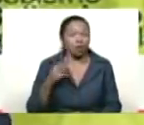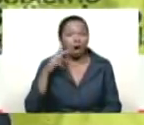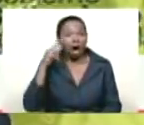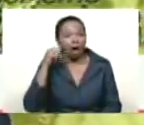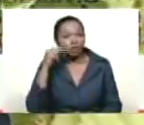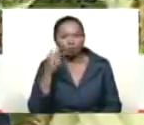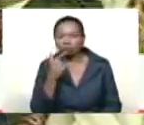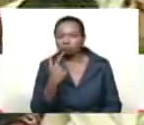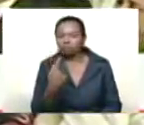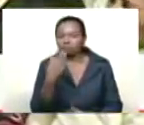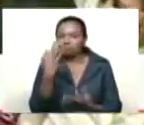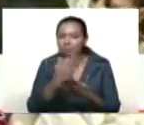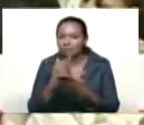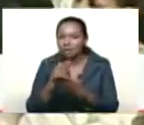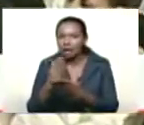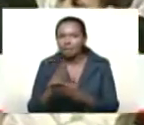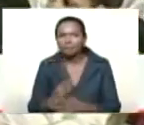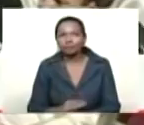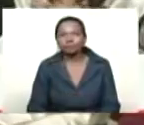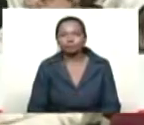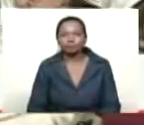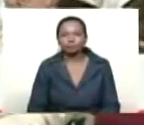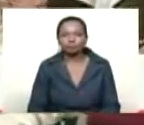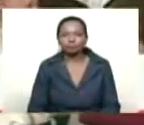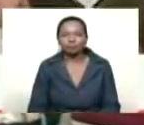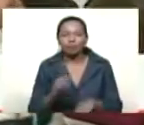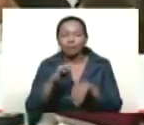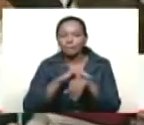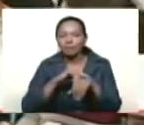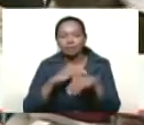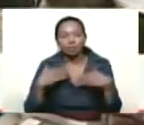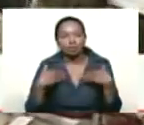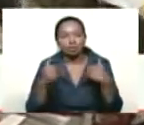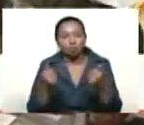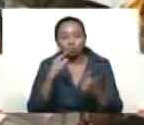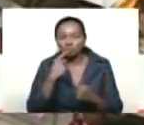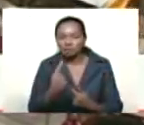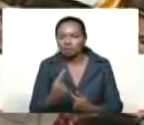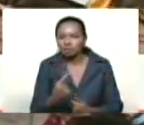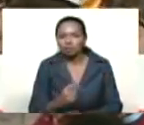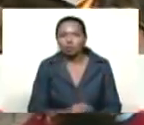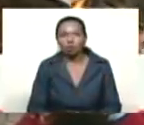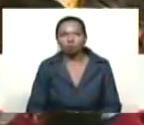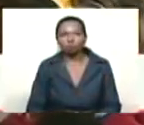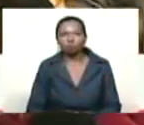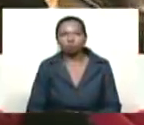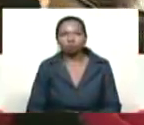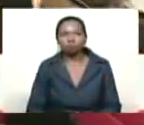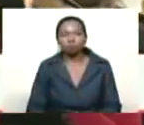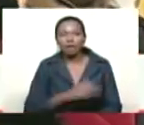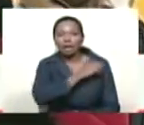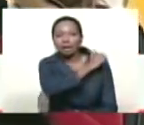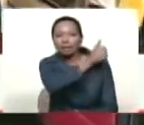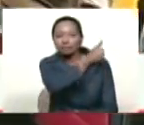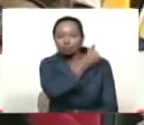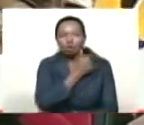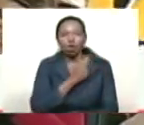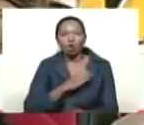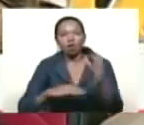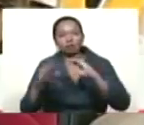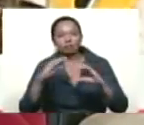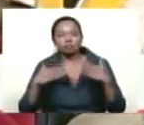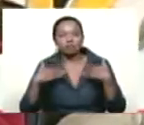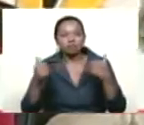Isturiz, al profesor Carlos Alvarado, ministro de Salud y rector fundador de la Universidad de las Ciencias de la